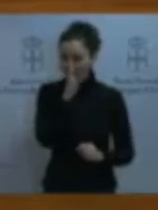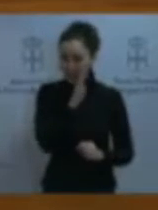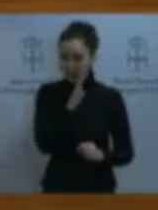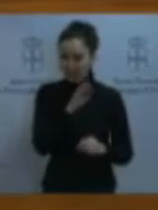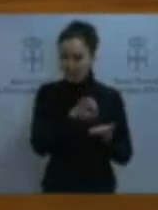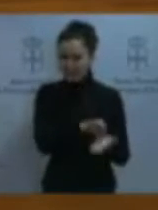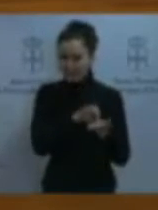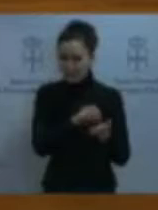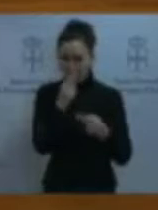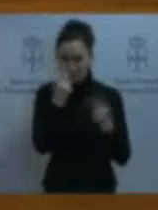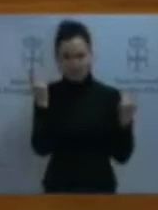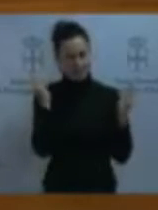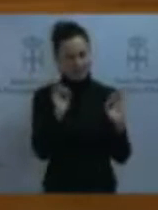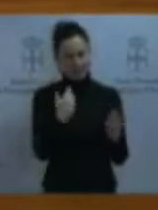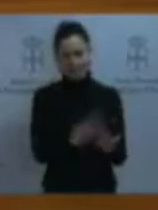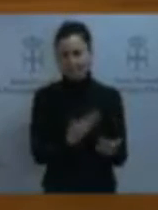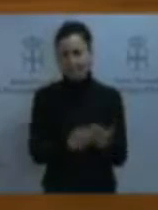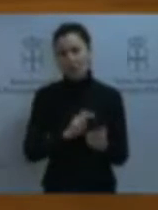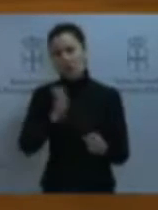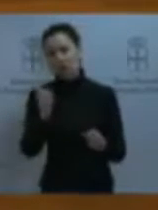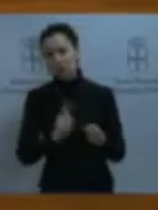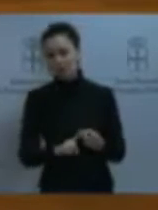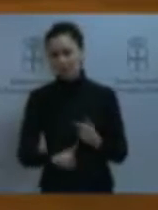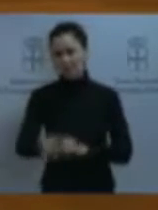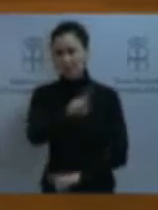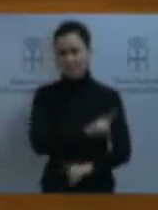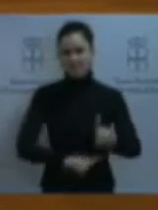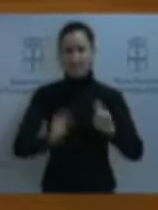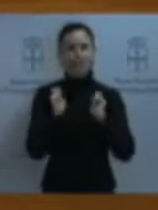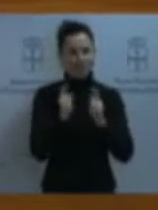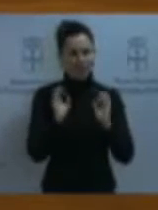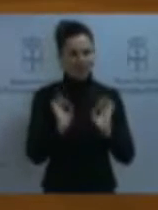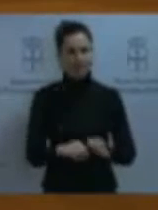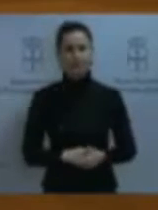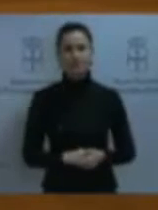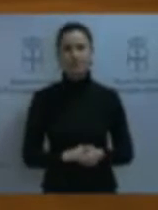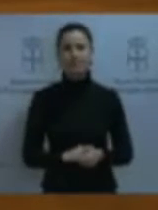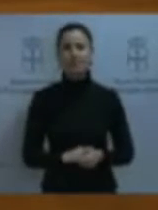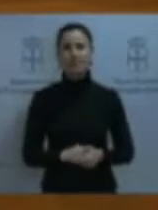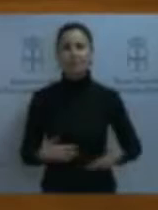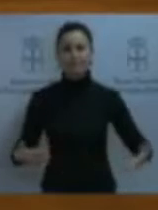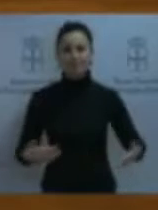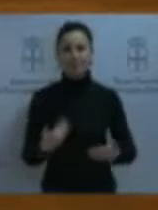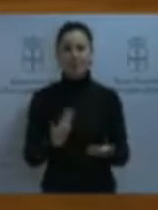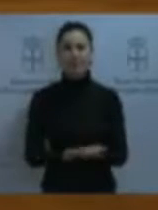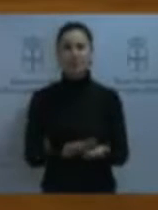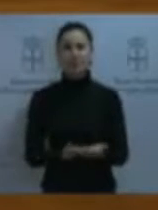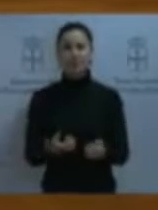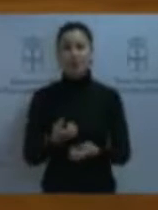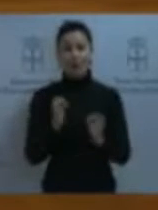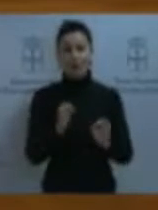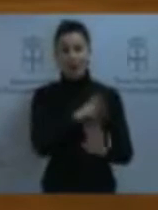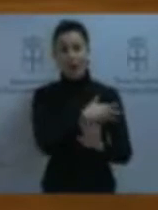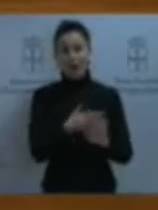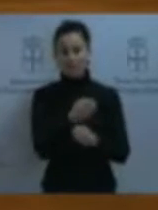las consecuencias que ello conlleva. Habida cuenta de los resultados que tienen estas sesiones en las que denunciamos los